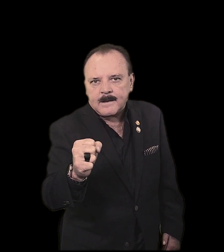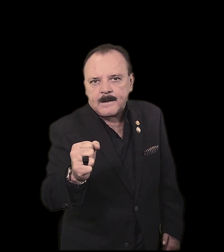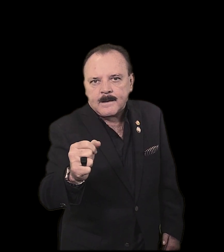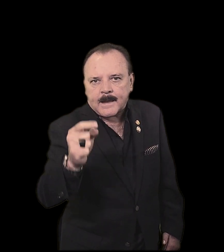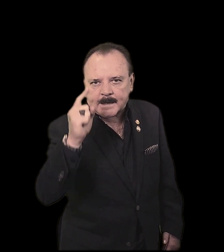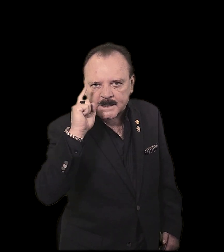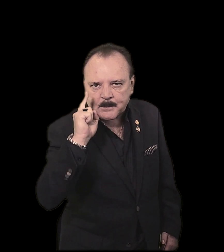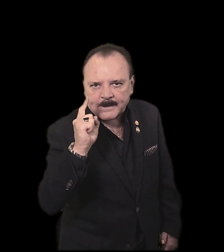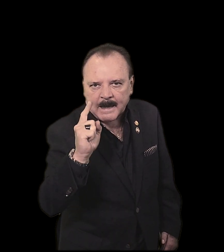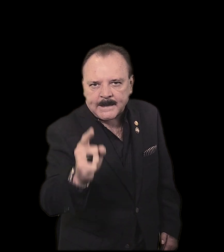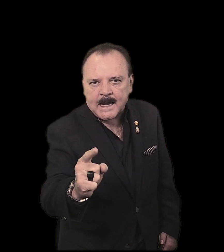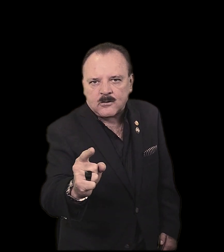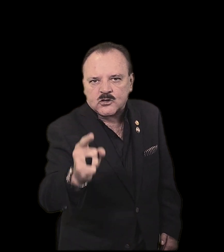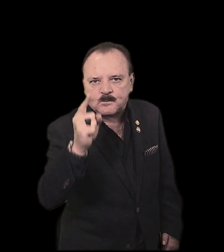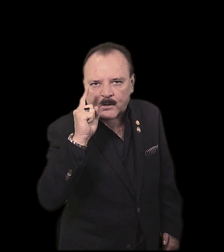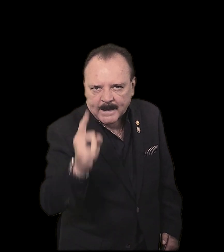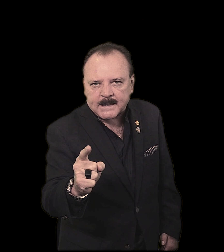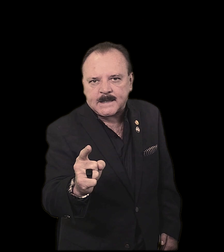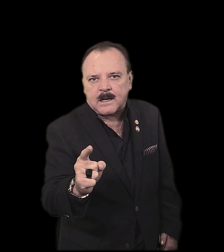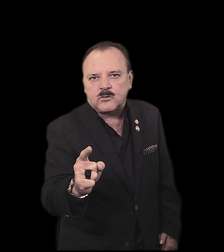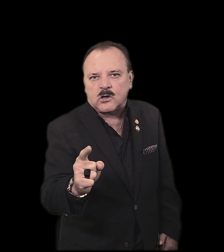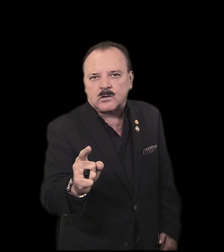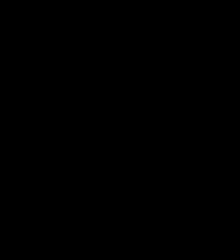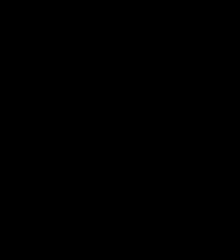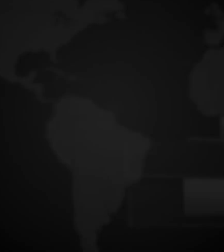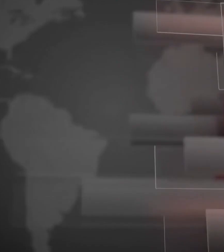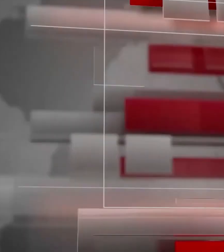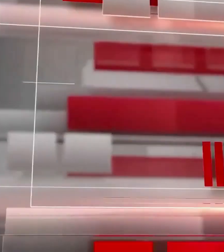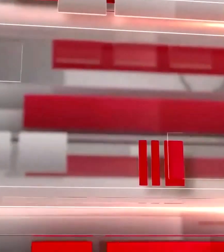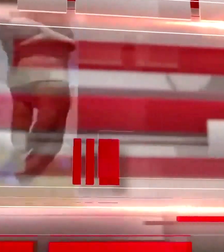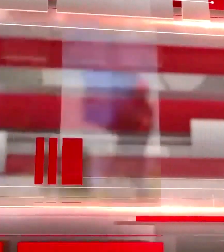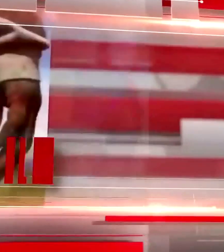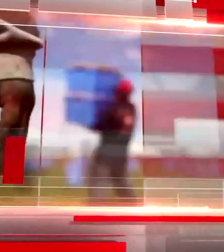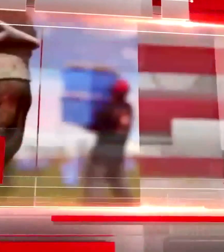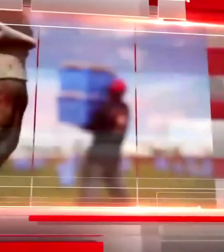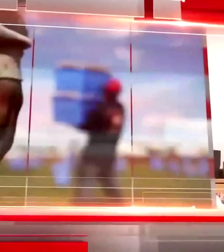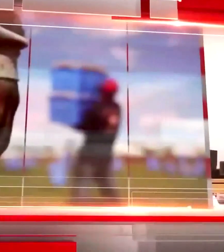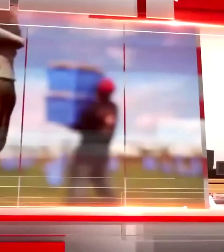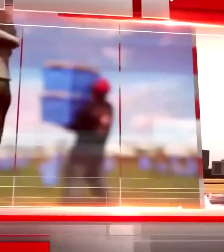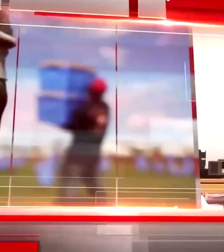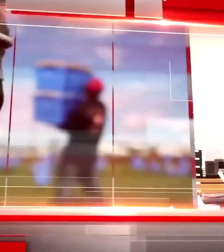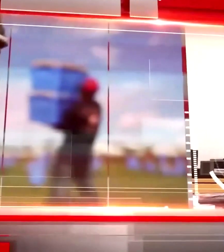sostenía que respetaría los poderes de la Unión.